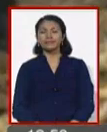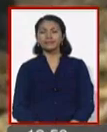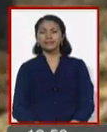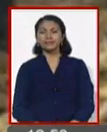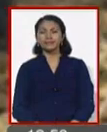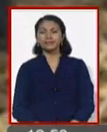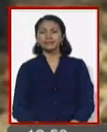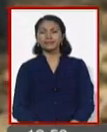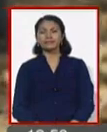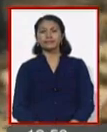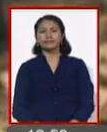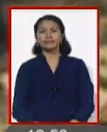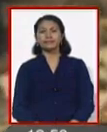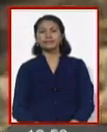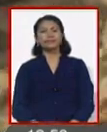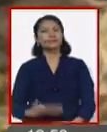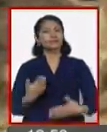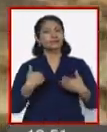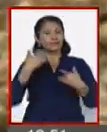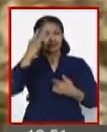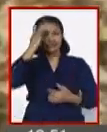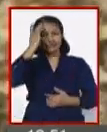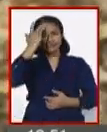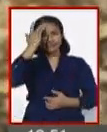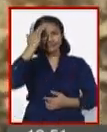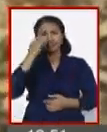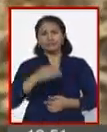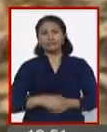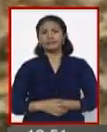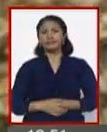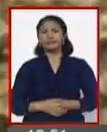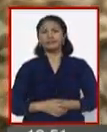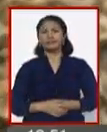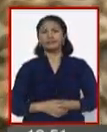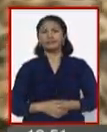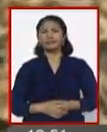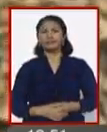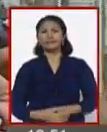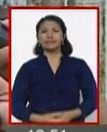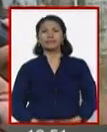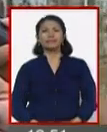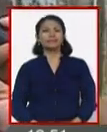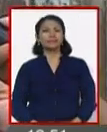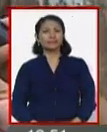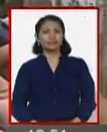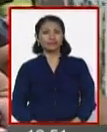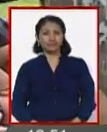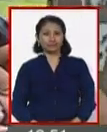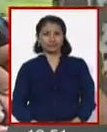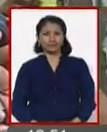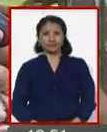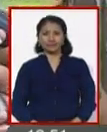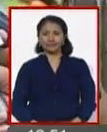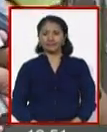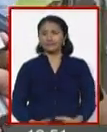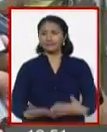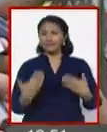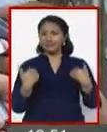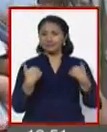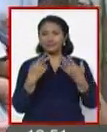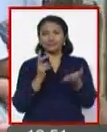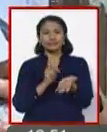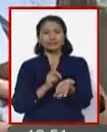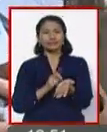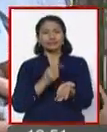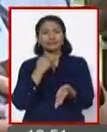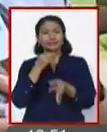esto o no? Sí, tenía una enfermedad, creo que con el ginecólogo, una atención ginecológica, donde eso